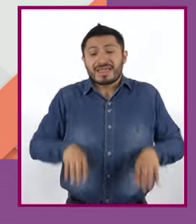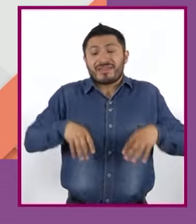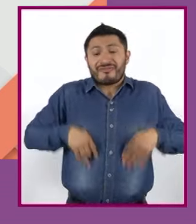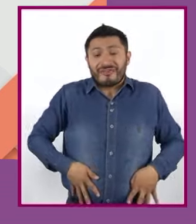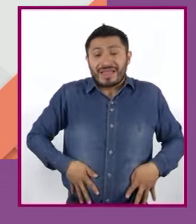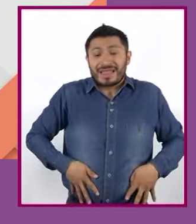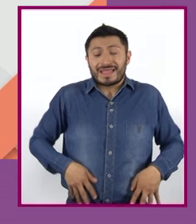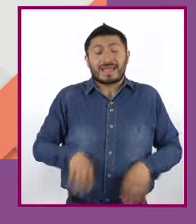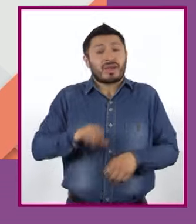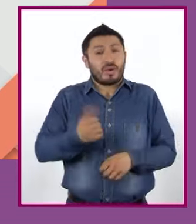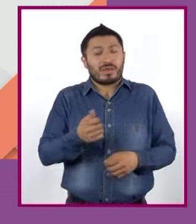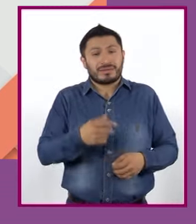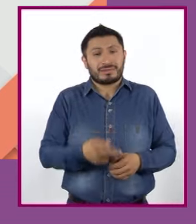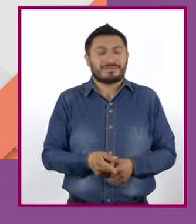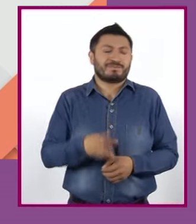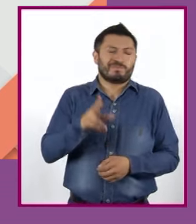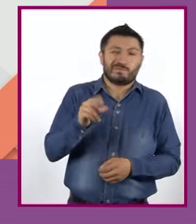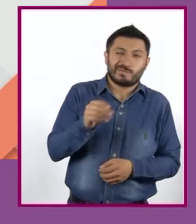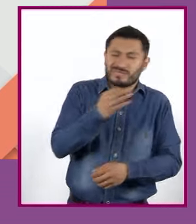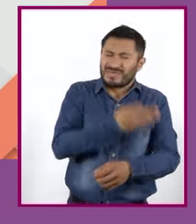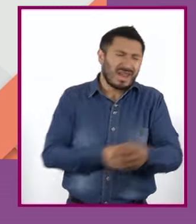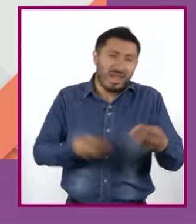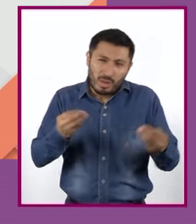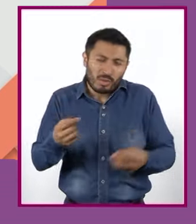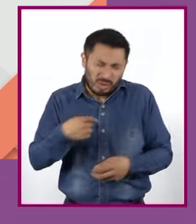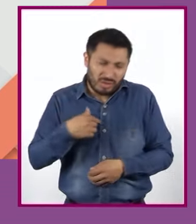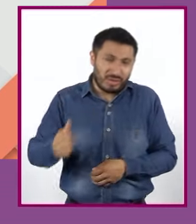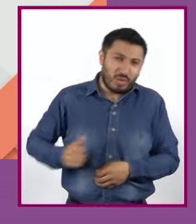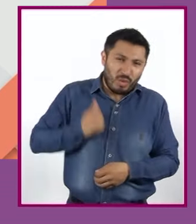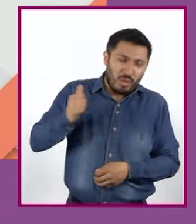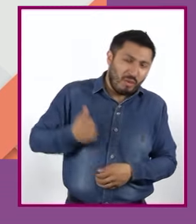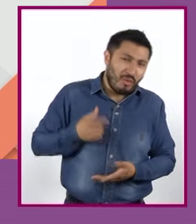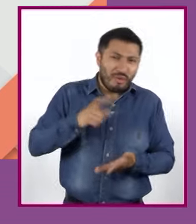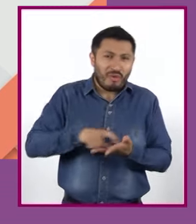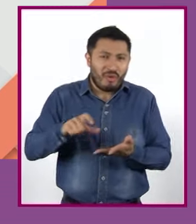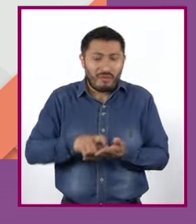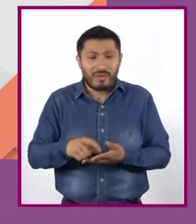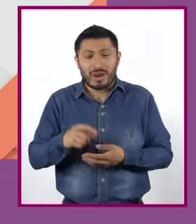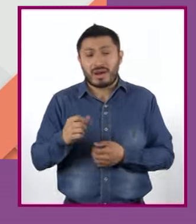Bueno, no tardarás mucho, así aprovecho para comprarme un par de...